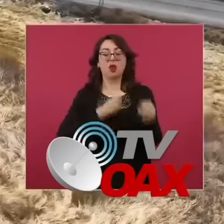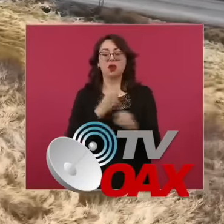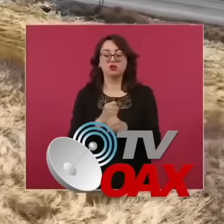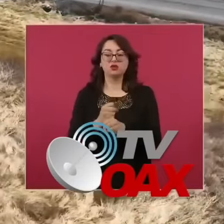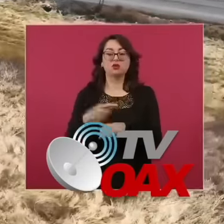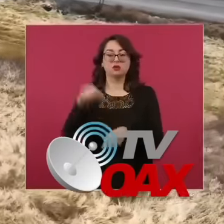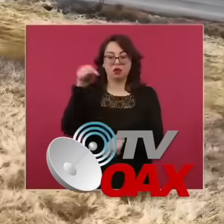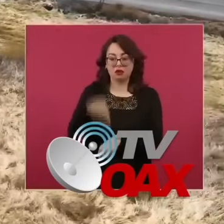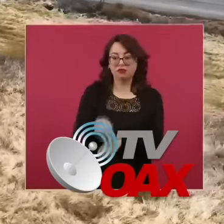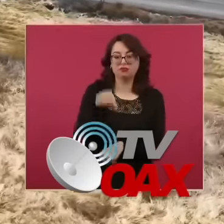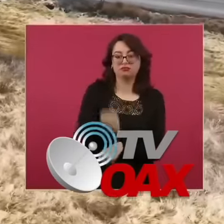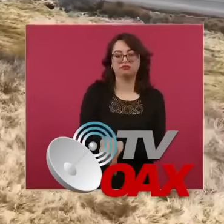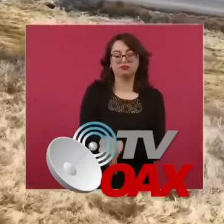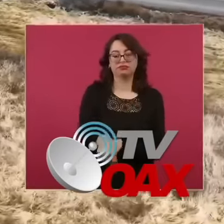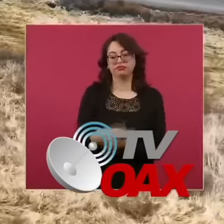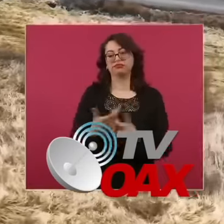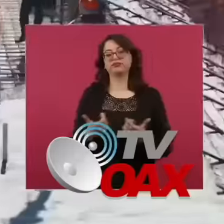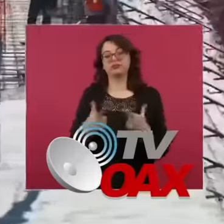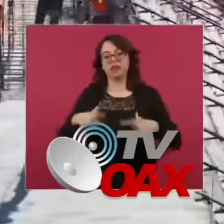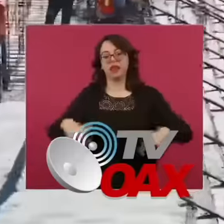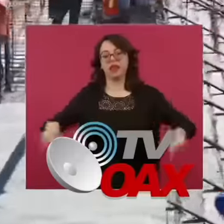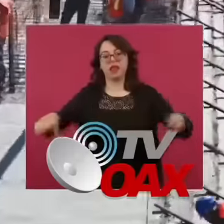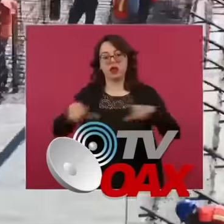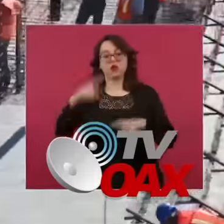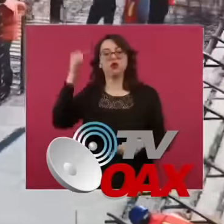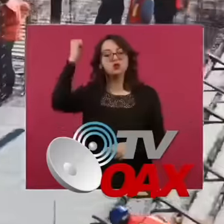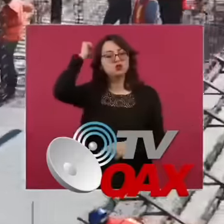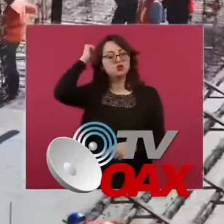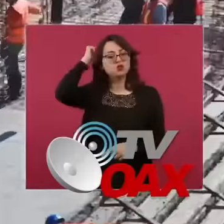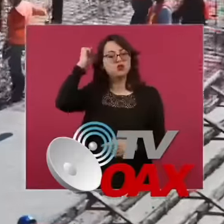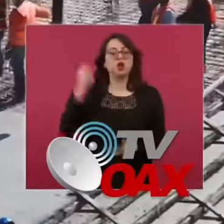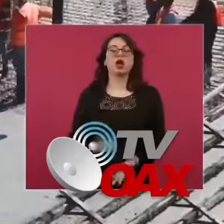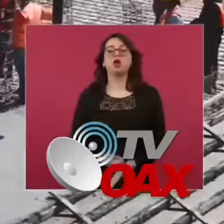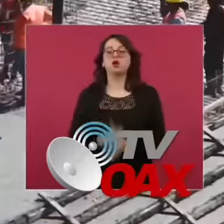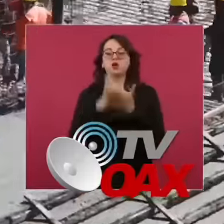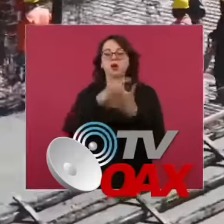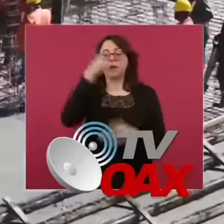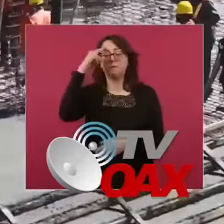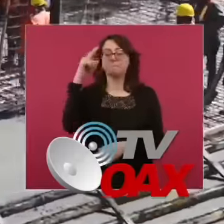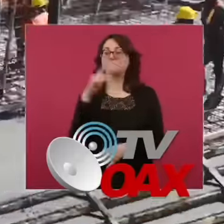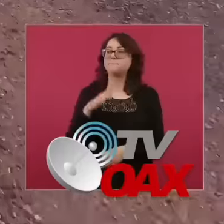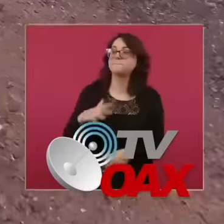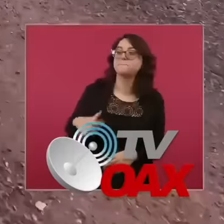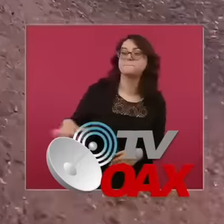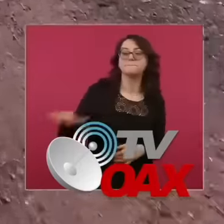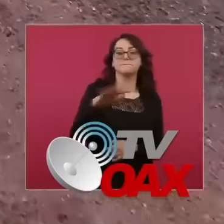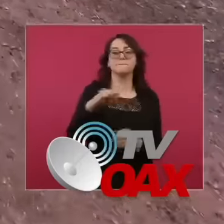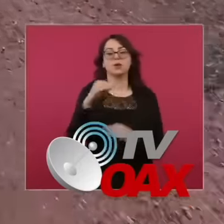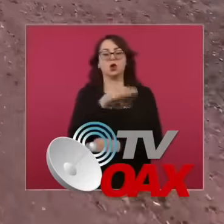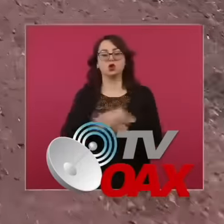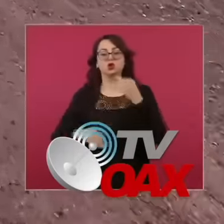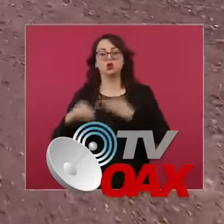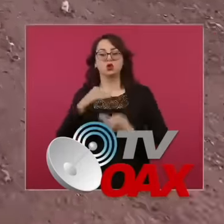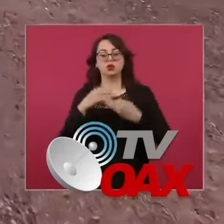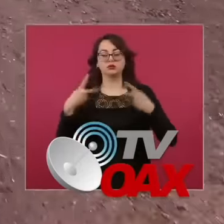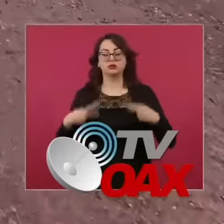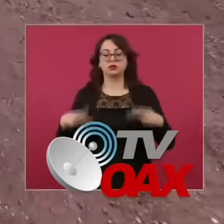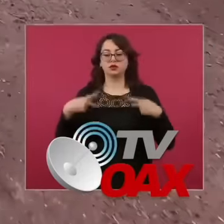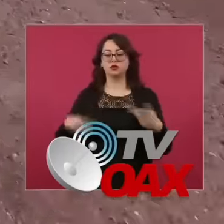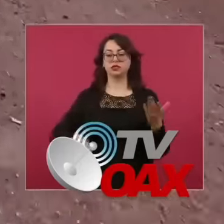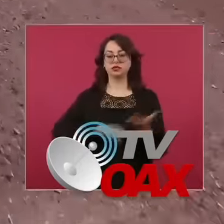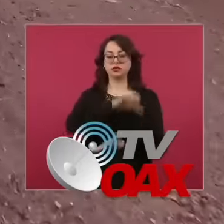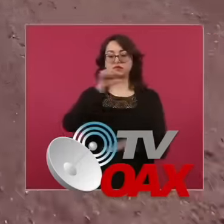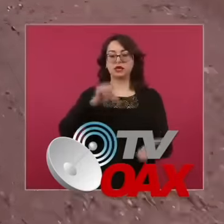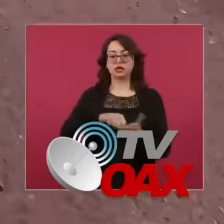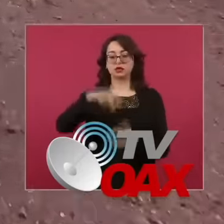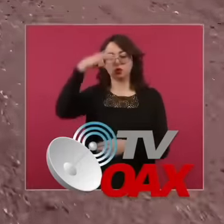ecológico lago de Texcoco mejora las condiciones de vida de todas las poblaciones que habitamos el Valle de México y permite